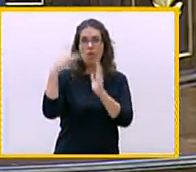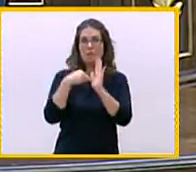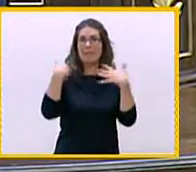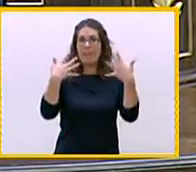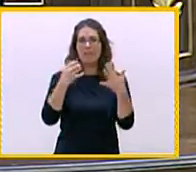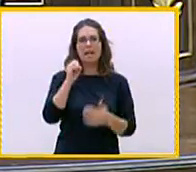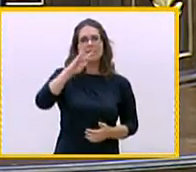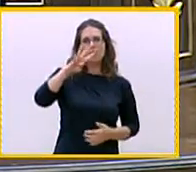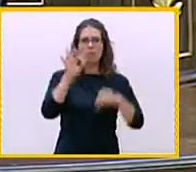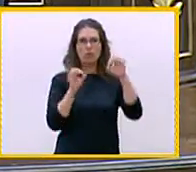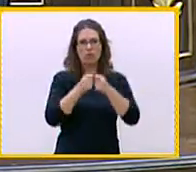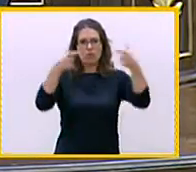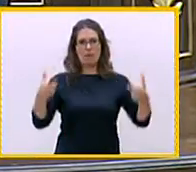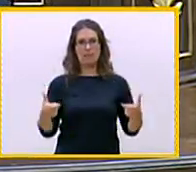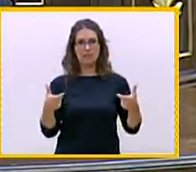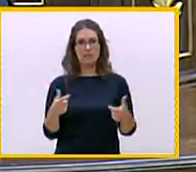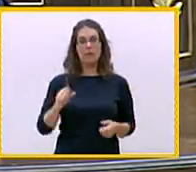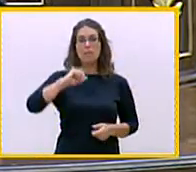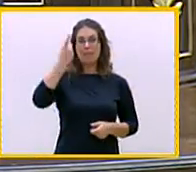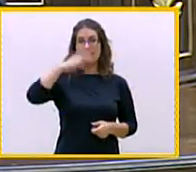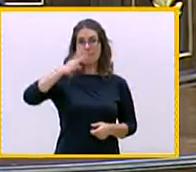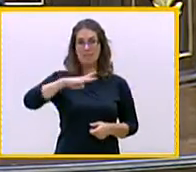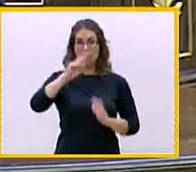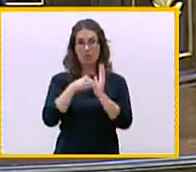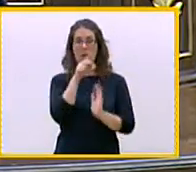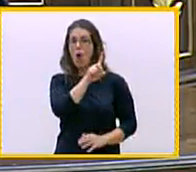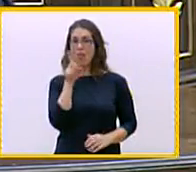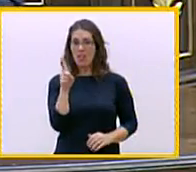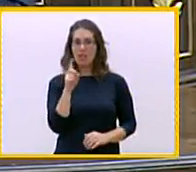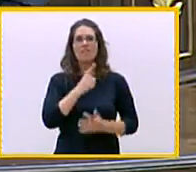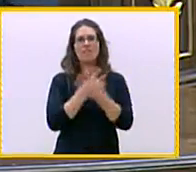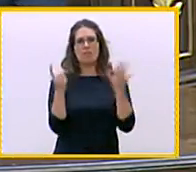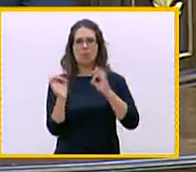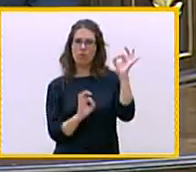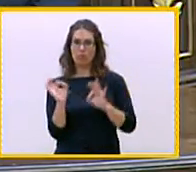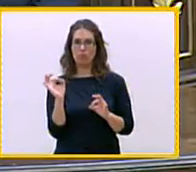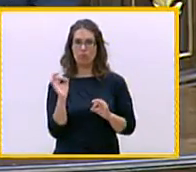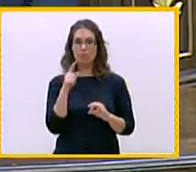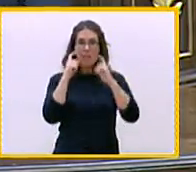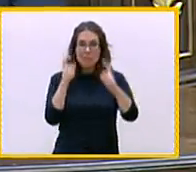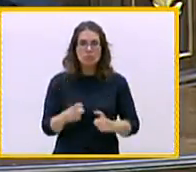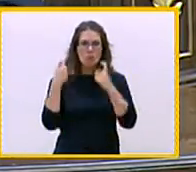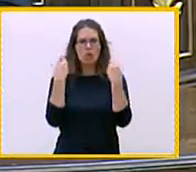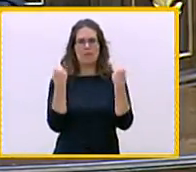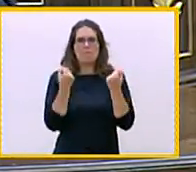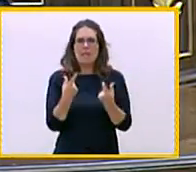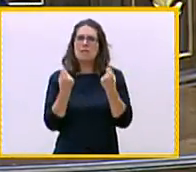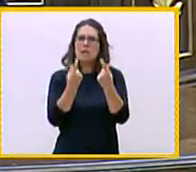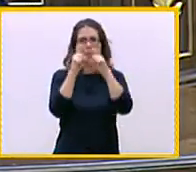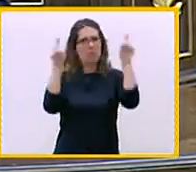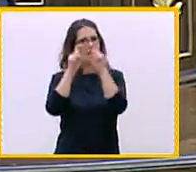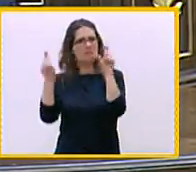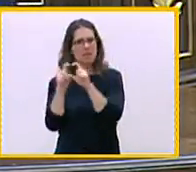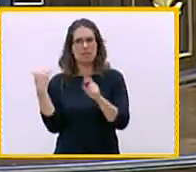en el primer trimestre de 2011 al 16%. Lo han hecho por el esfuerzo de miles de empresas, más de